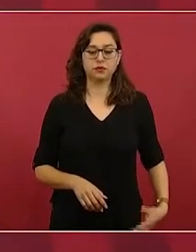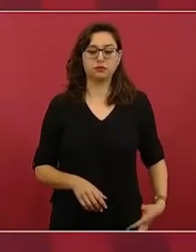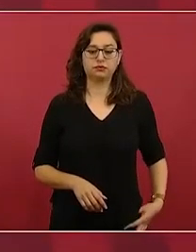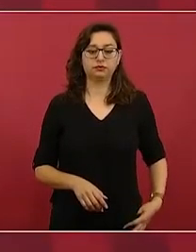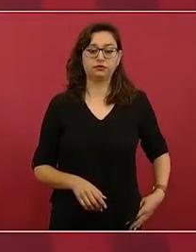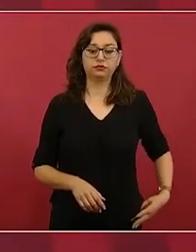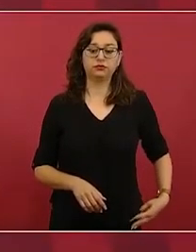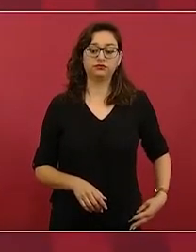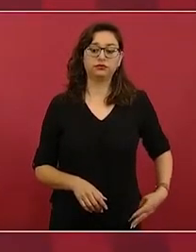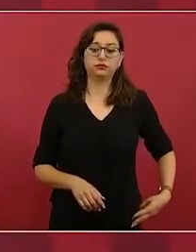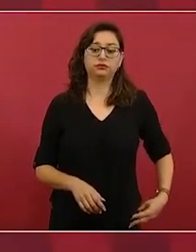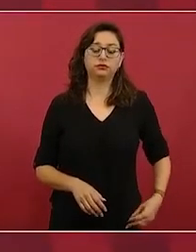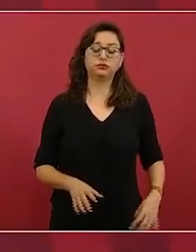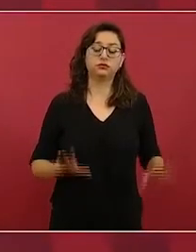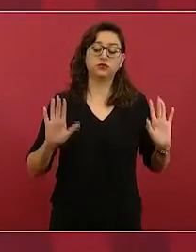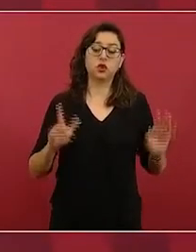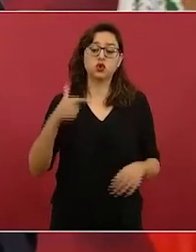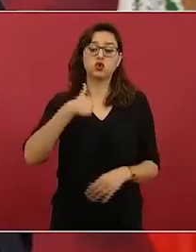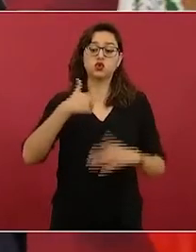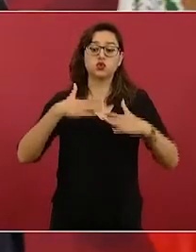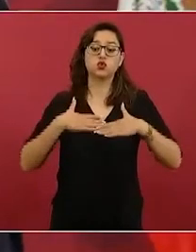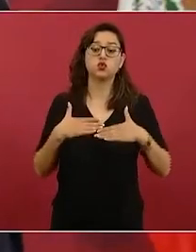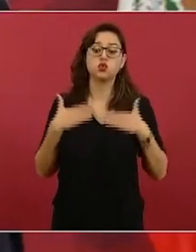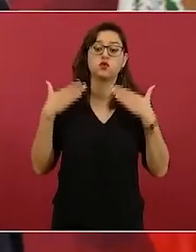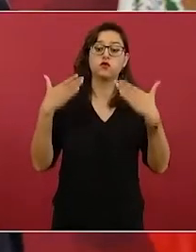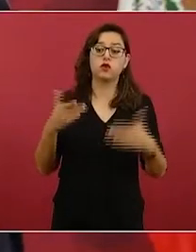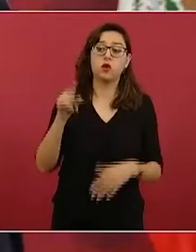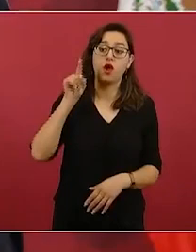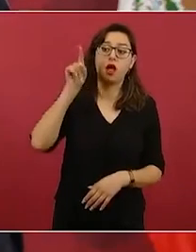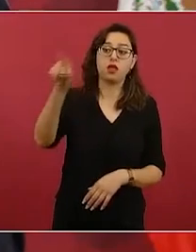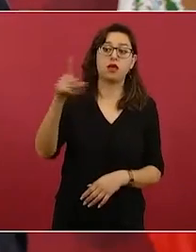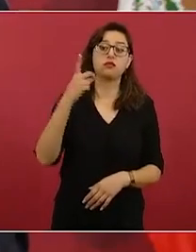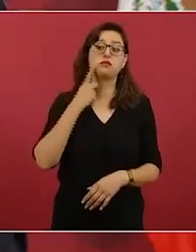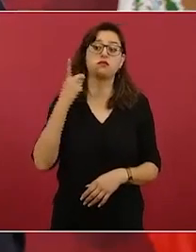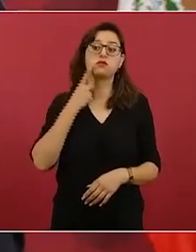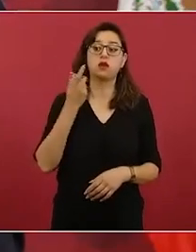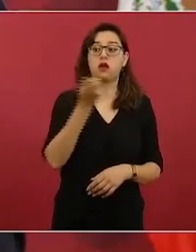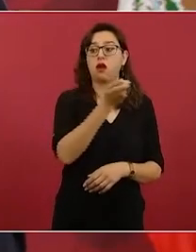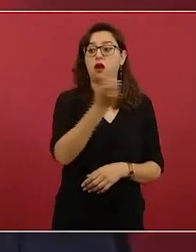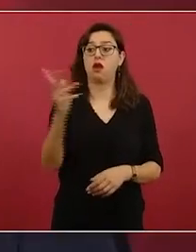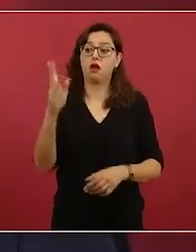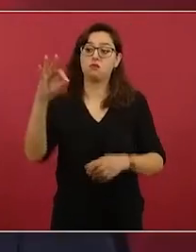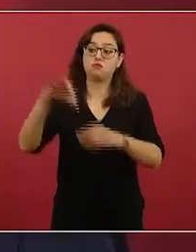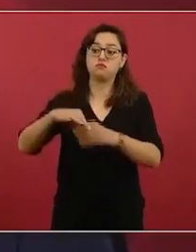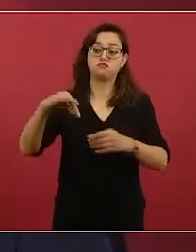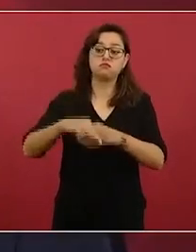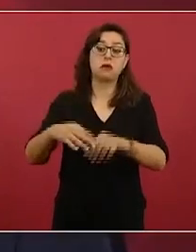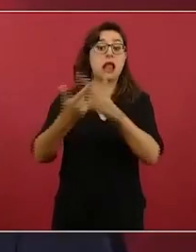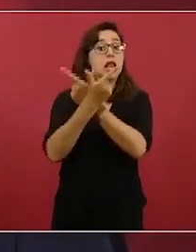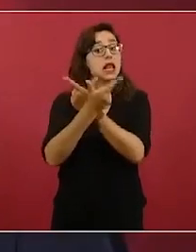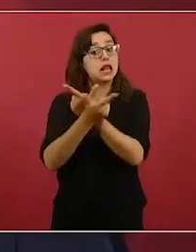Confiando en que van a votar libremente y se van a revelar.